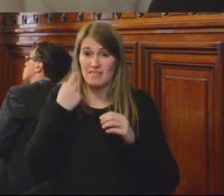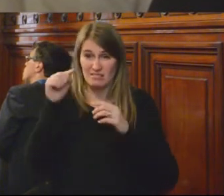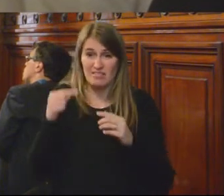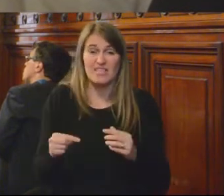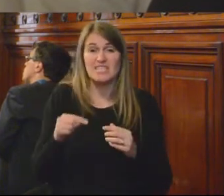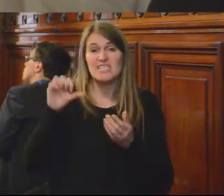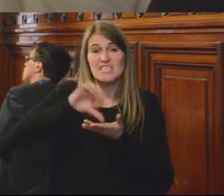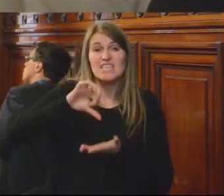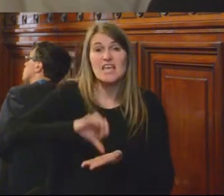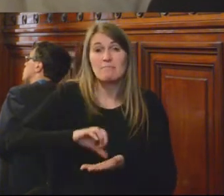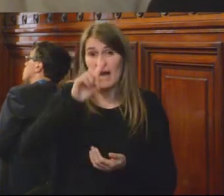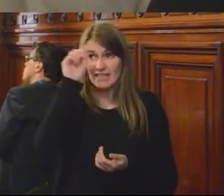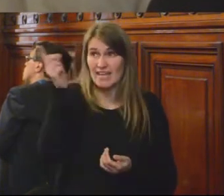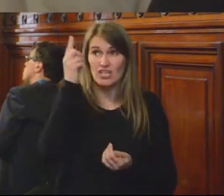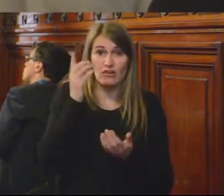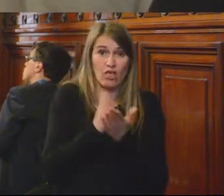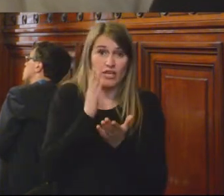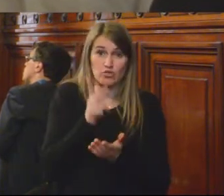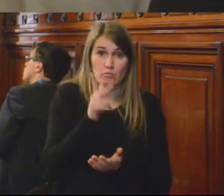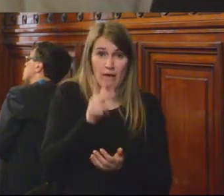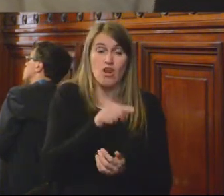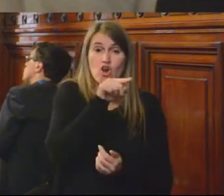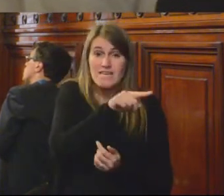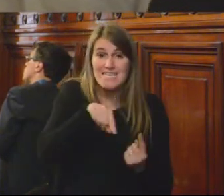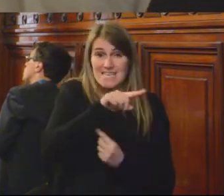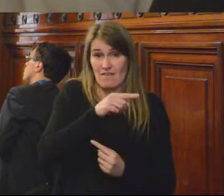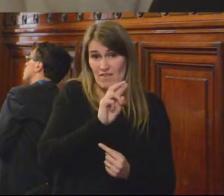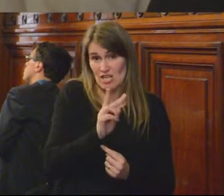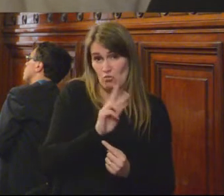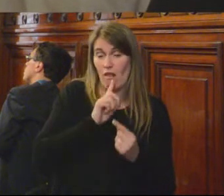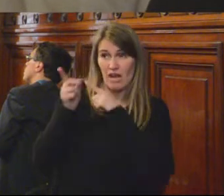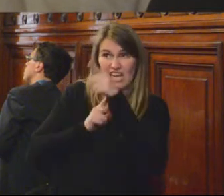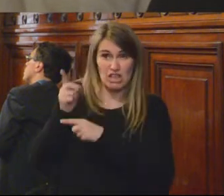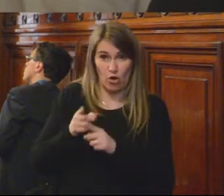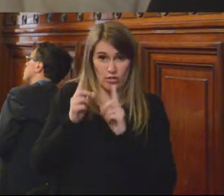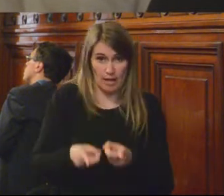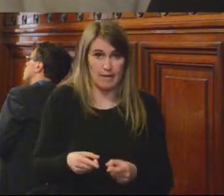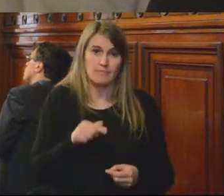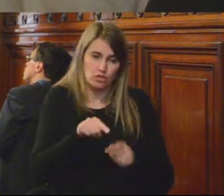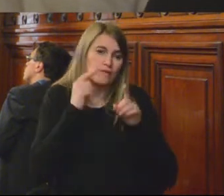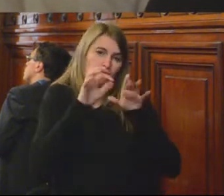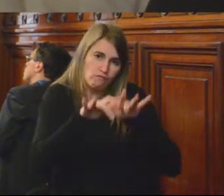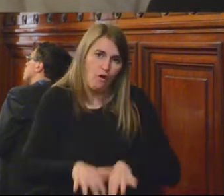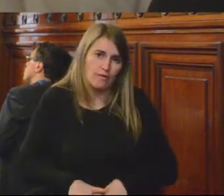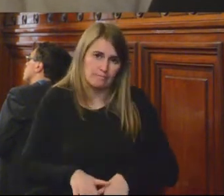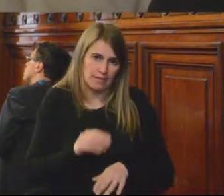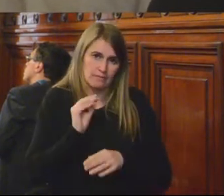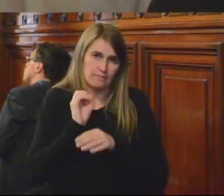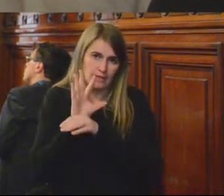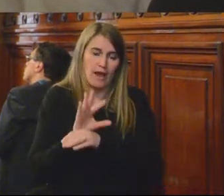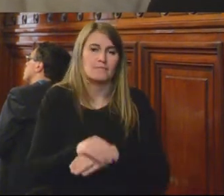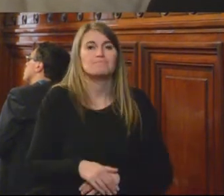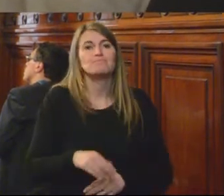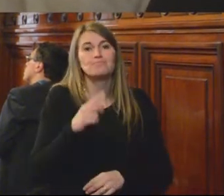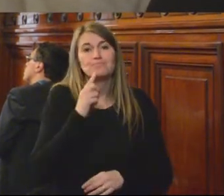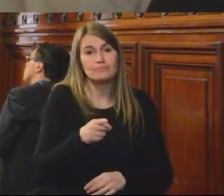internacionales de protección a los derechos humanos. Otras características las pueden ver reflejadas en el informe que estamos entregando. Finalmente, queremos decirle a la Comisión